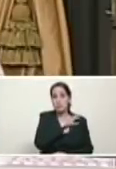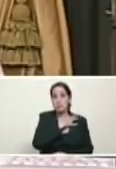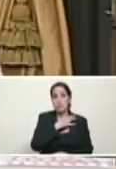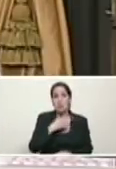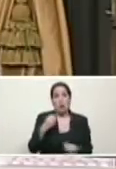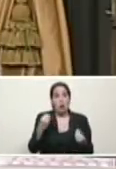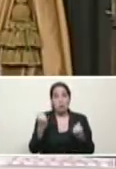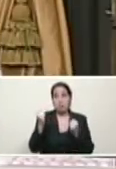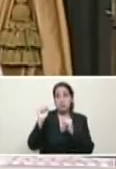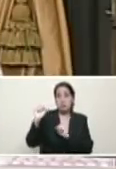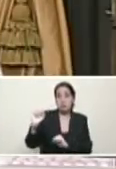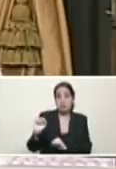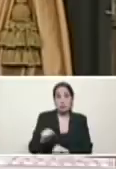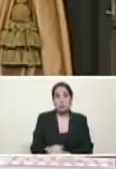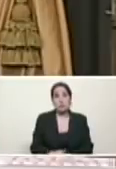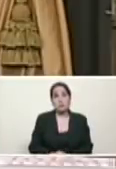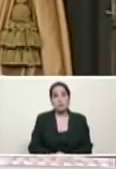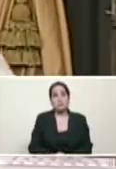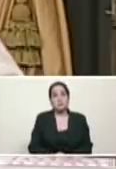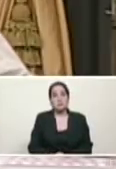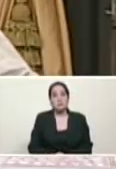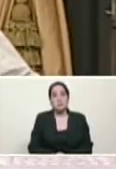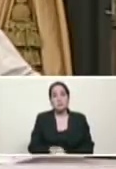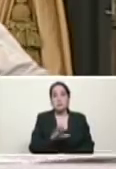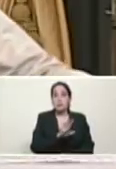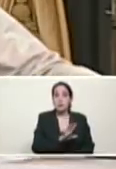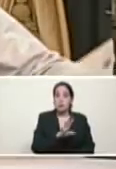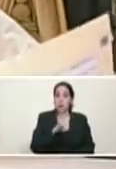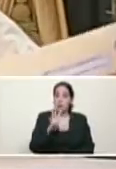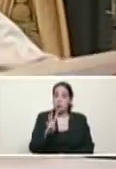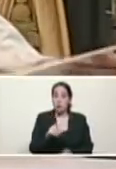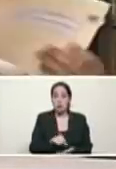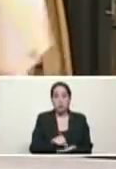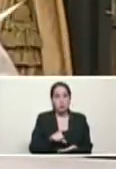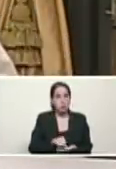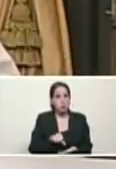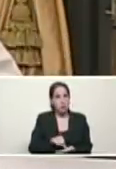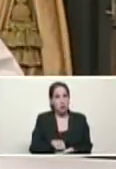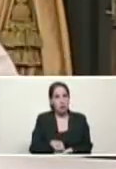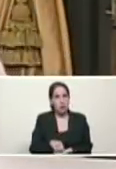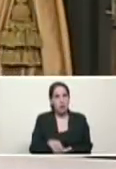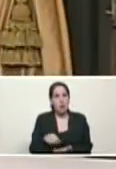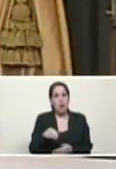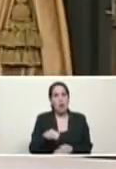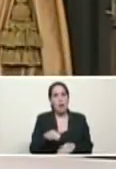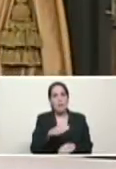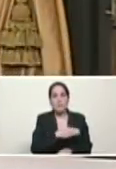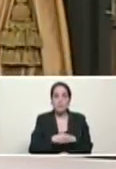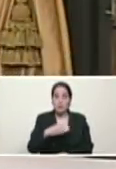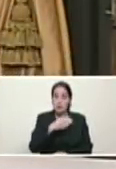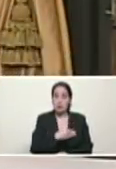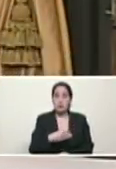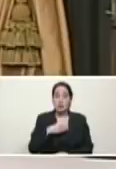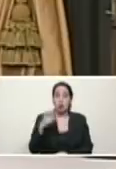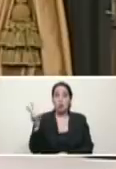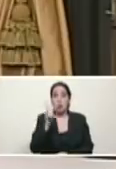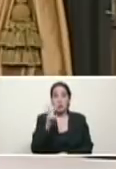niegan. Las 54 ciudades que están en la misión Venezuela Bella,